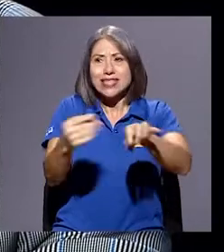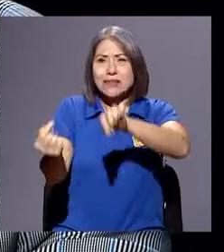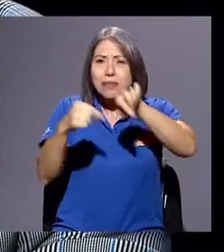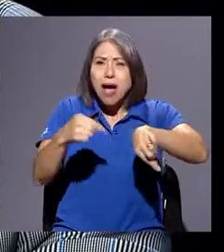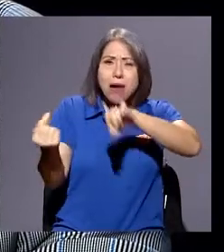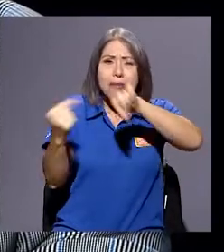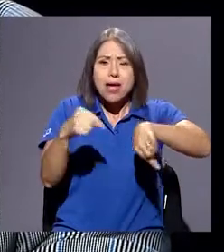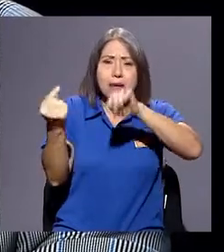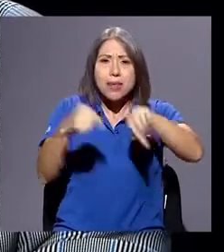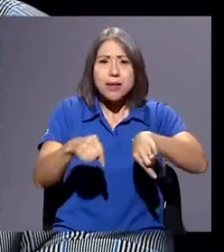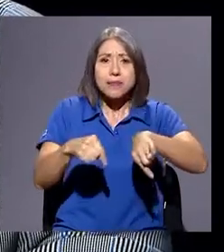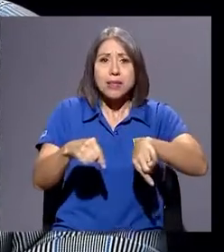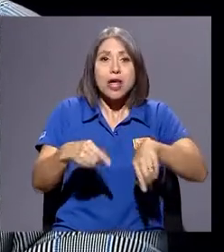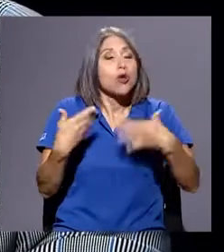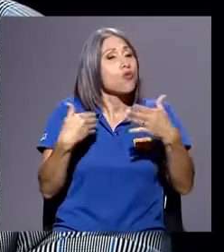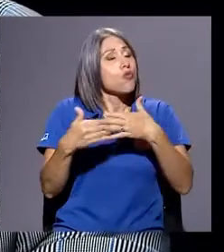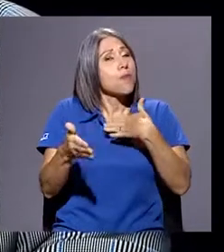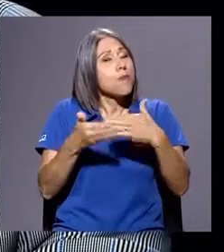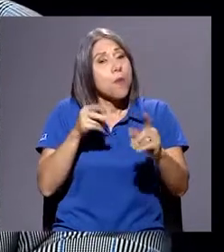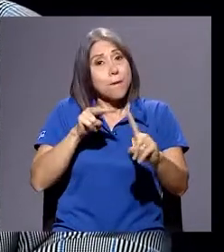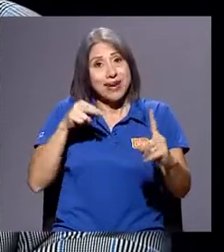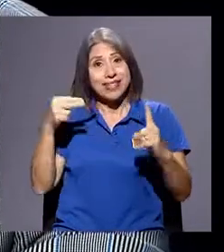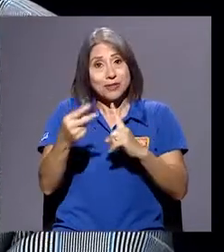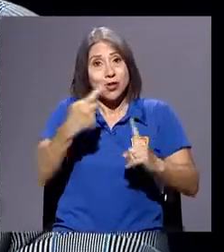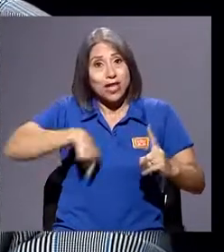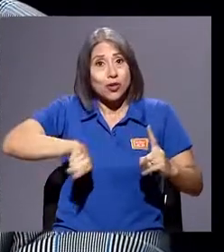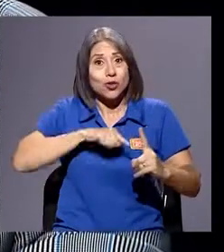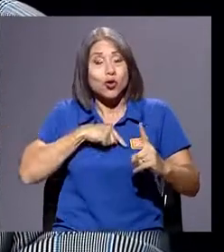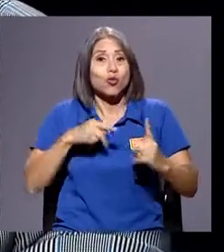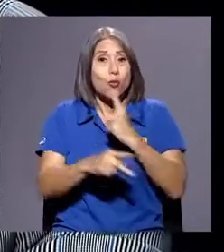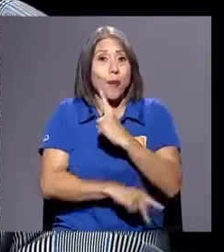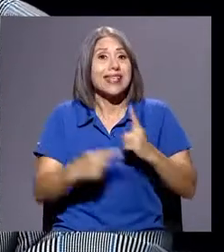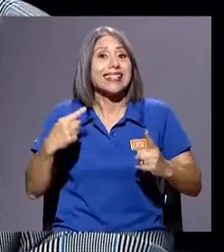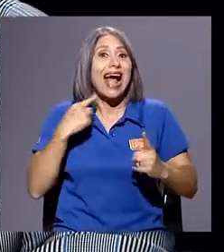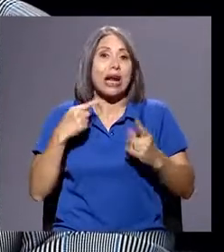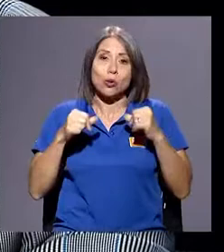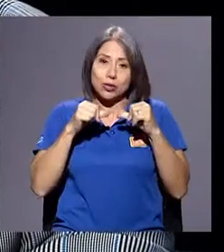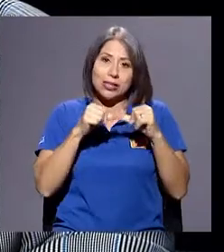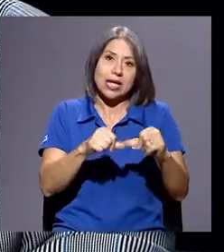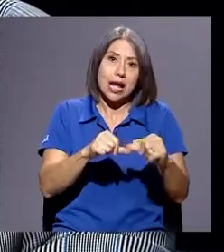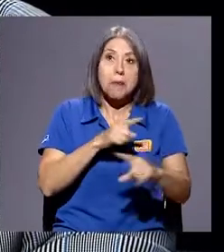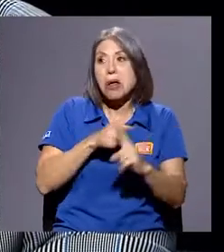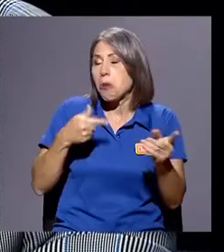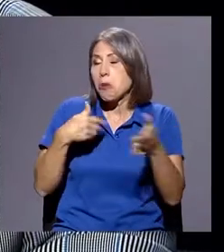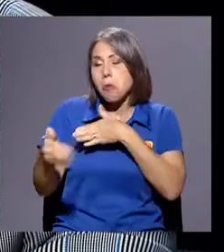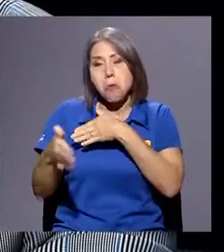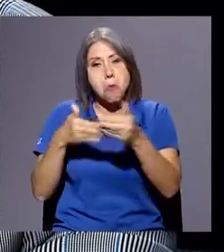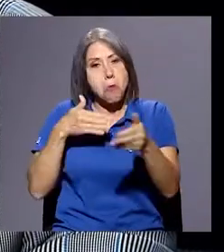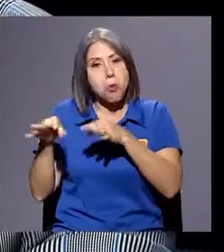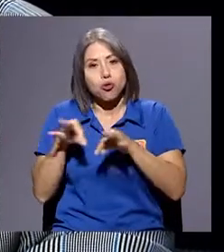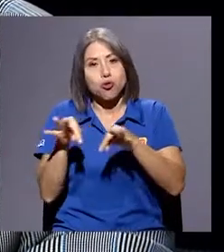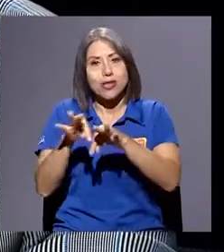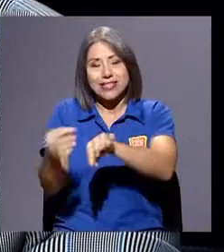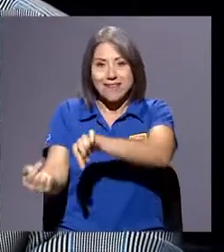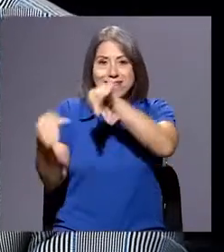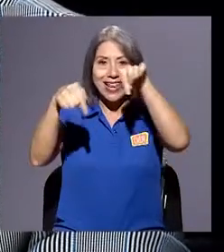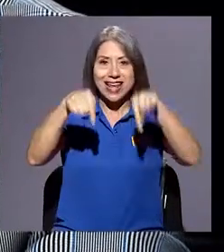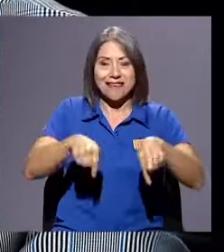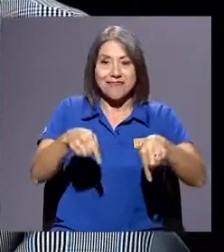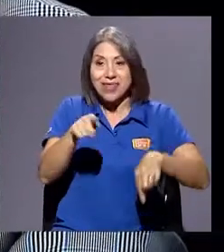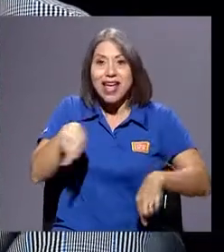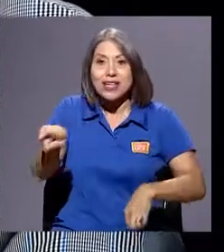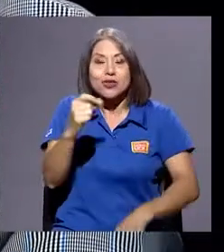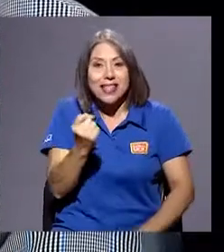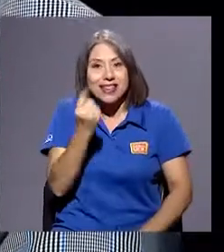de que somos un país caro sigue manteniéndose. Y aún así sigue llegando el turista, porque sigue entendiendo que a pesar de que somos caros,